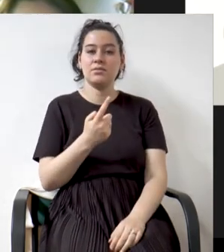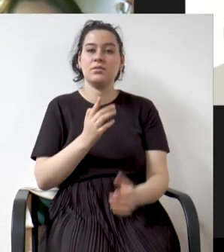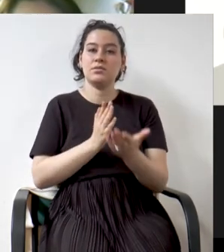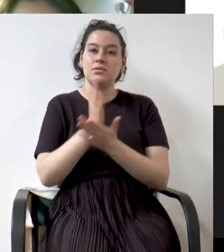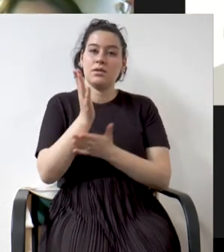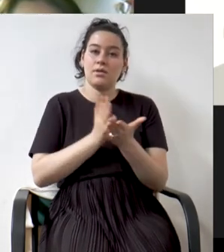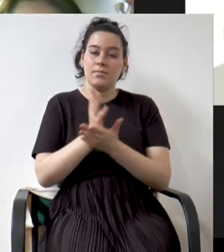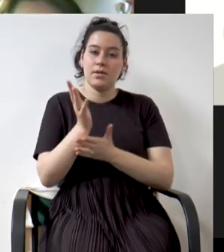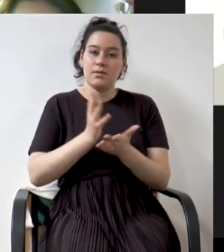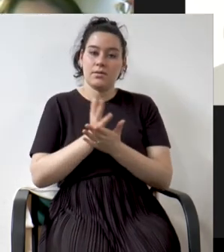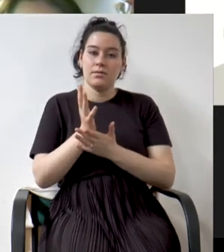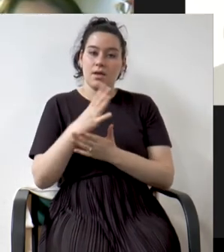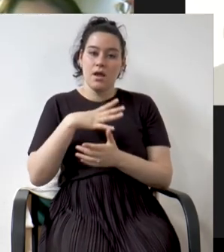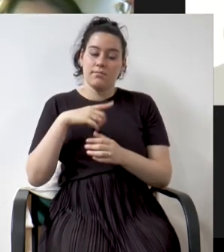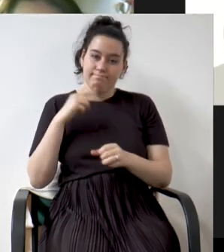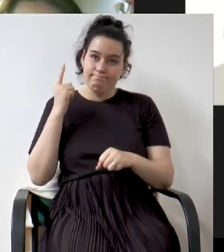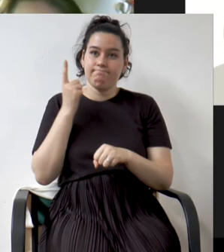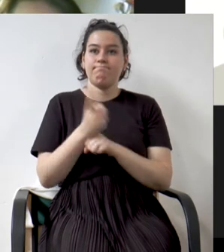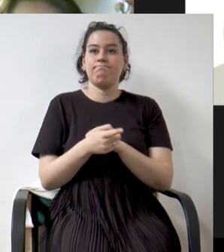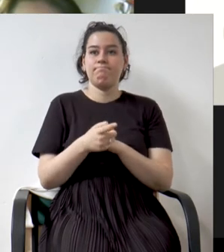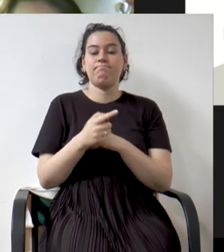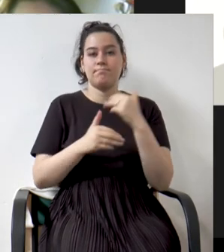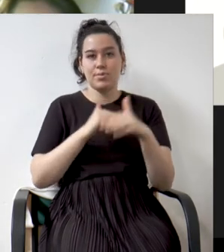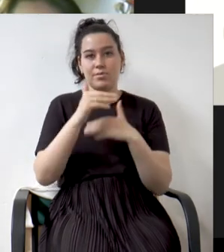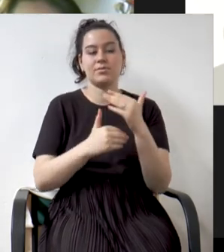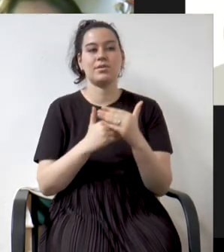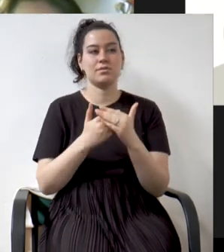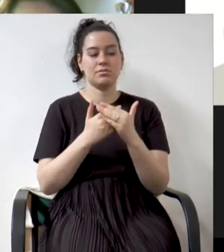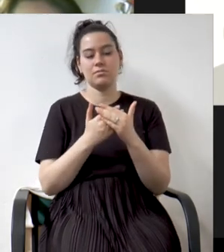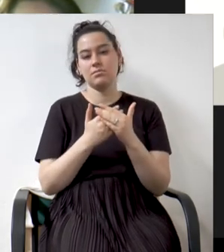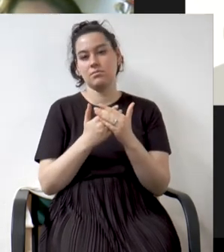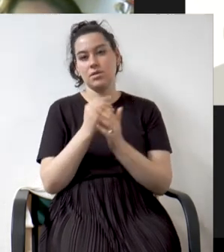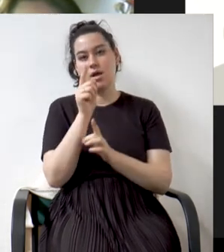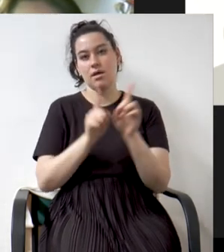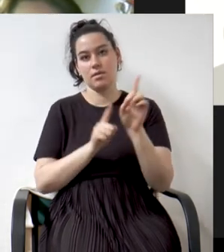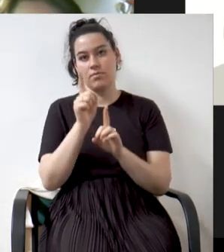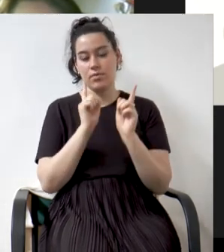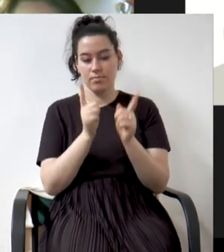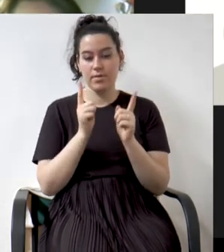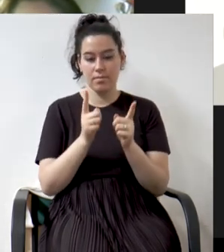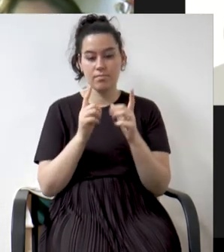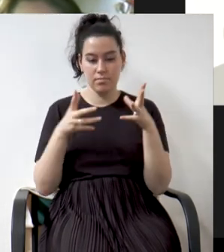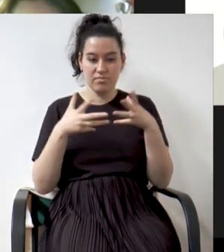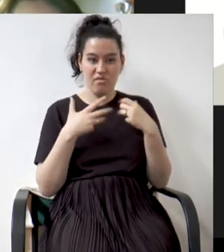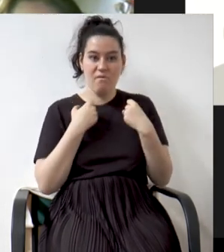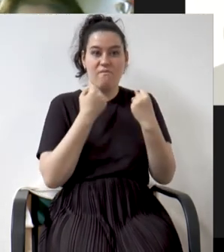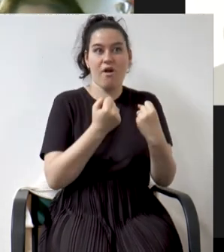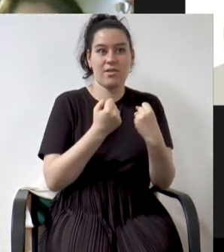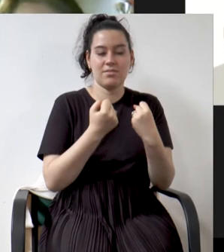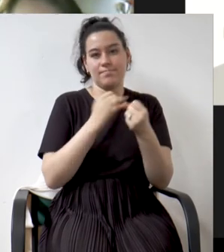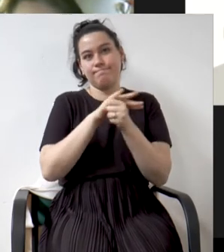siempre hay una dictaminación de procesos de desarrollo académico que están dictaminados por los más fuertes hacia los más débiles. Eso es